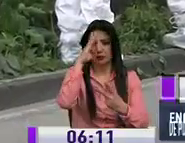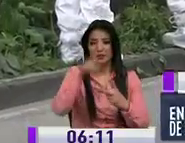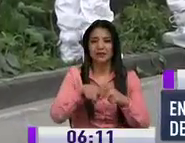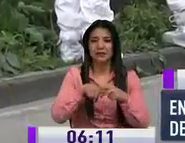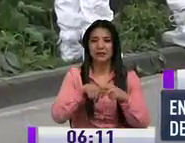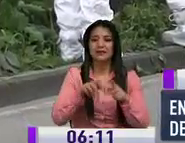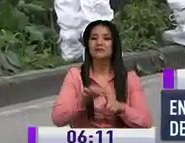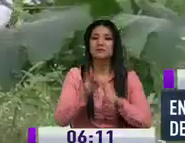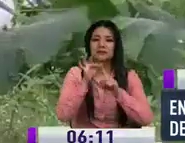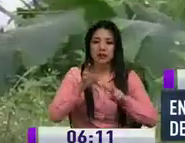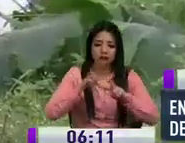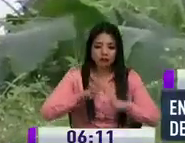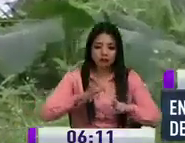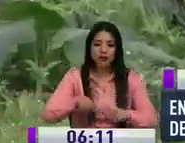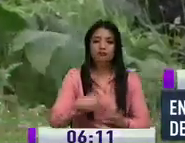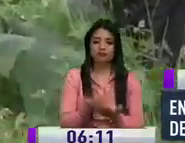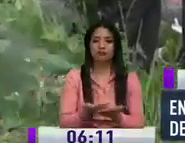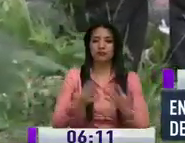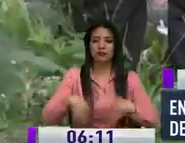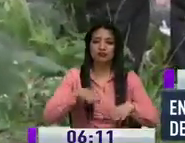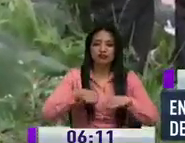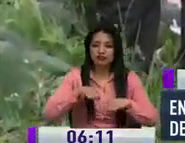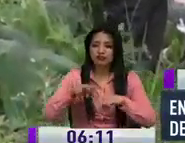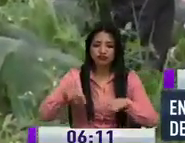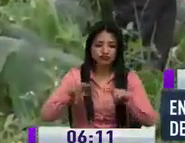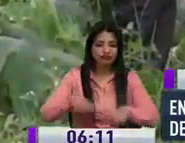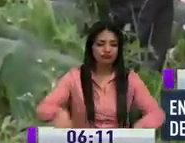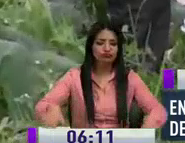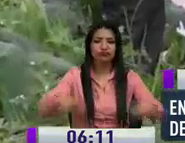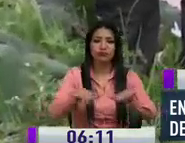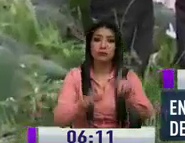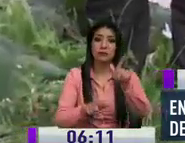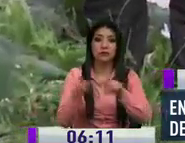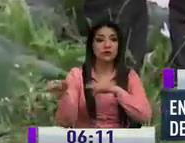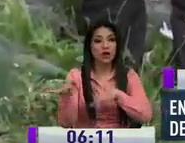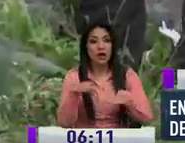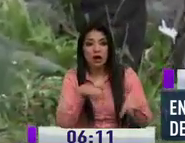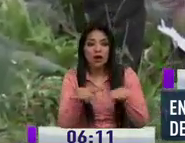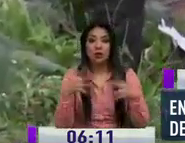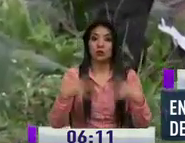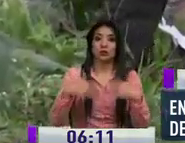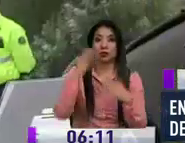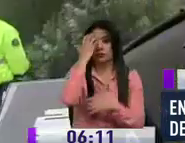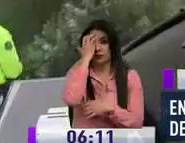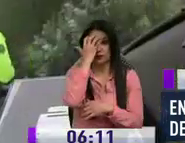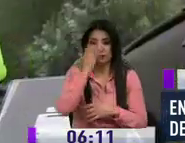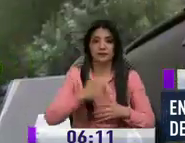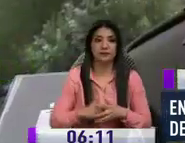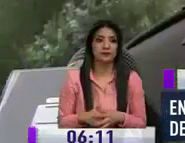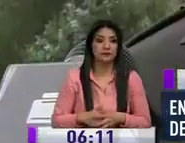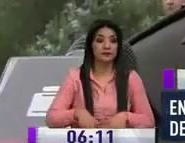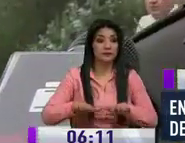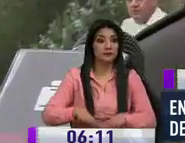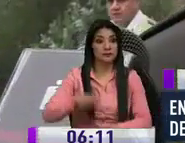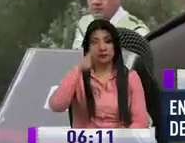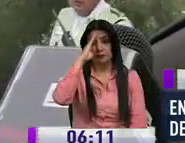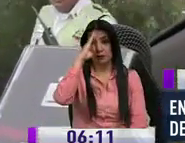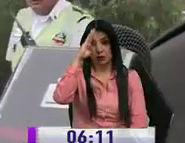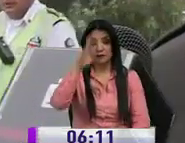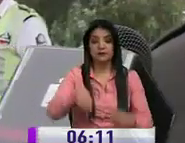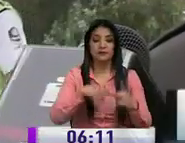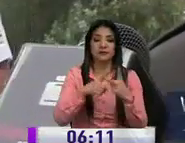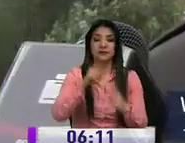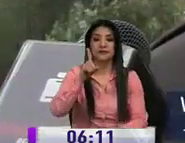las diligencias de rigor, mismas que fueron realizadas en medio de la preocupación ciudadana. Aquí las unidades de criminalística y la DINASED,